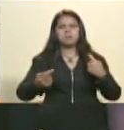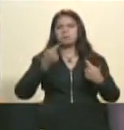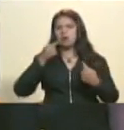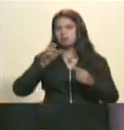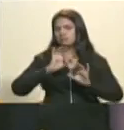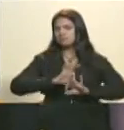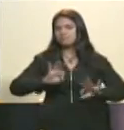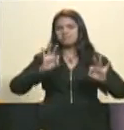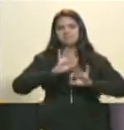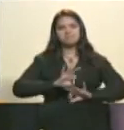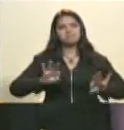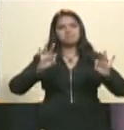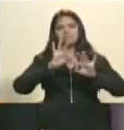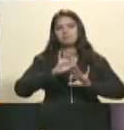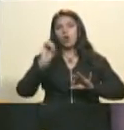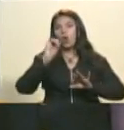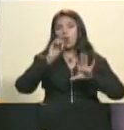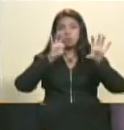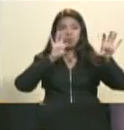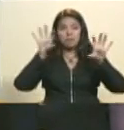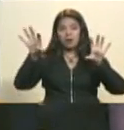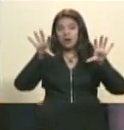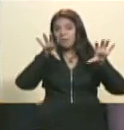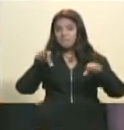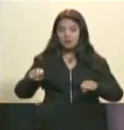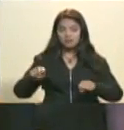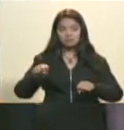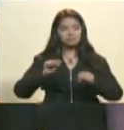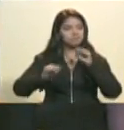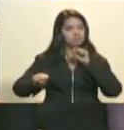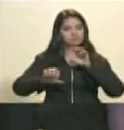de potencias o imperios extranjeros.